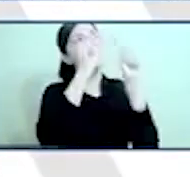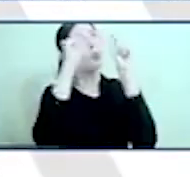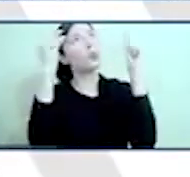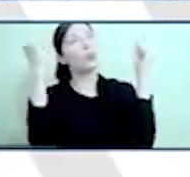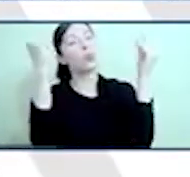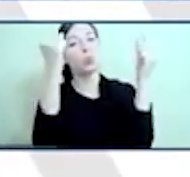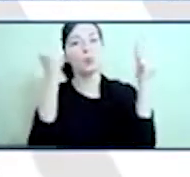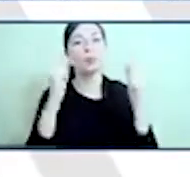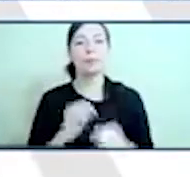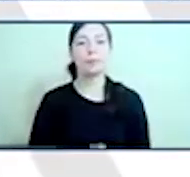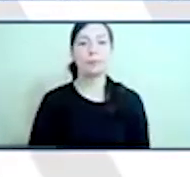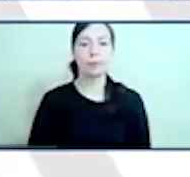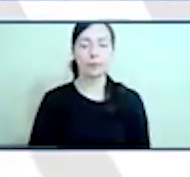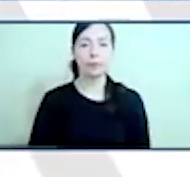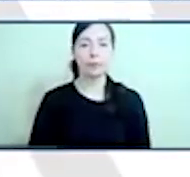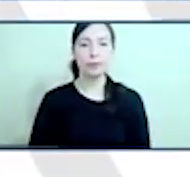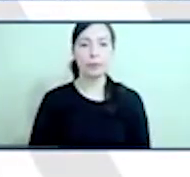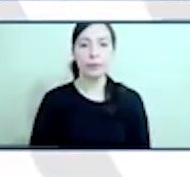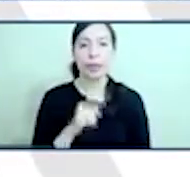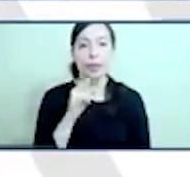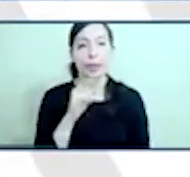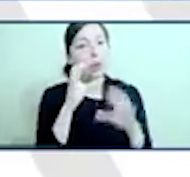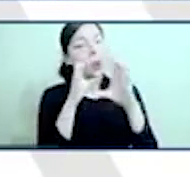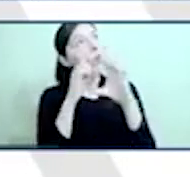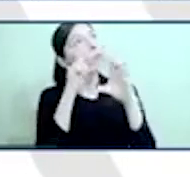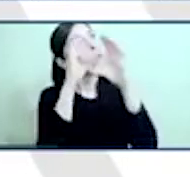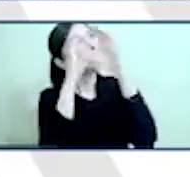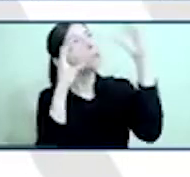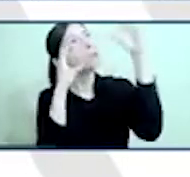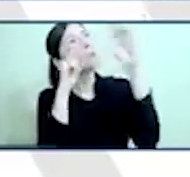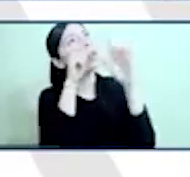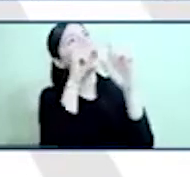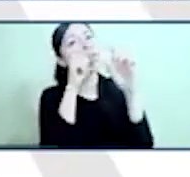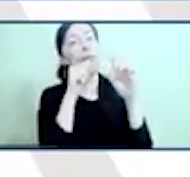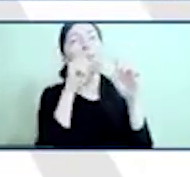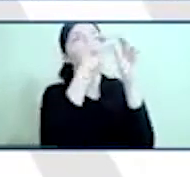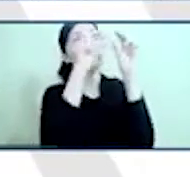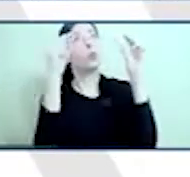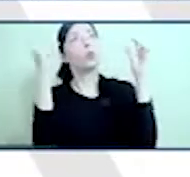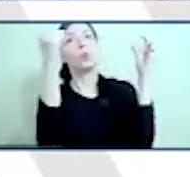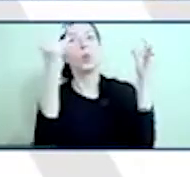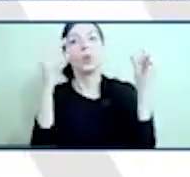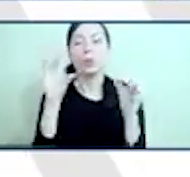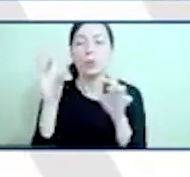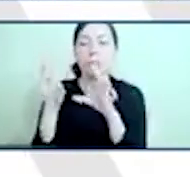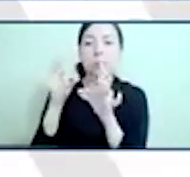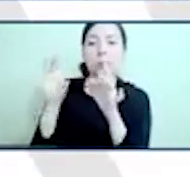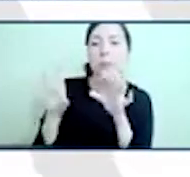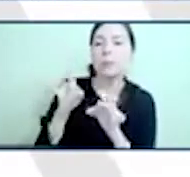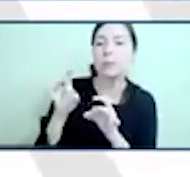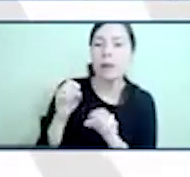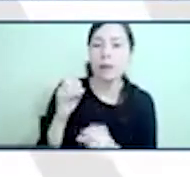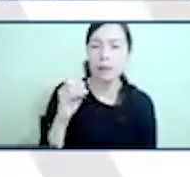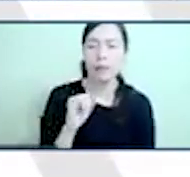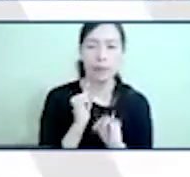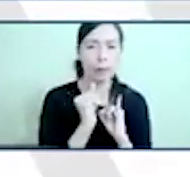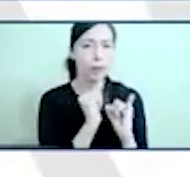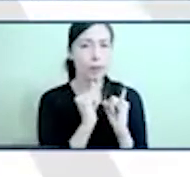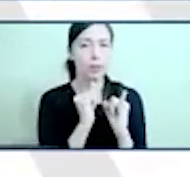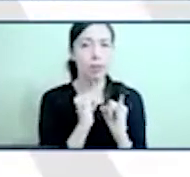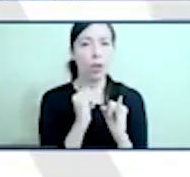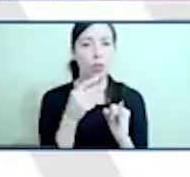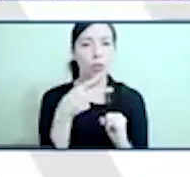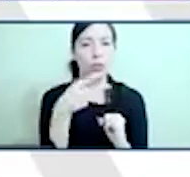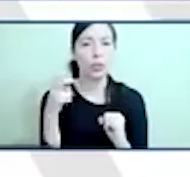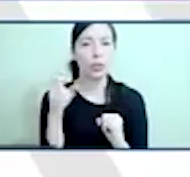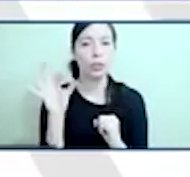Moonwatch observó en total 205 datos, específicamente para Sputnik 1. No crean que esto es todo lo